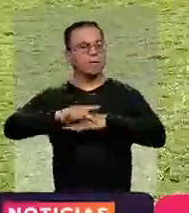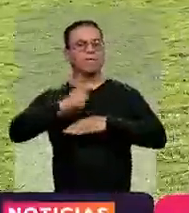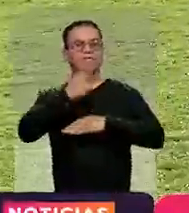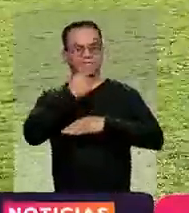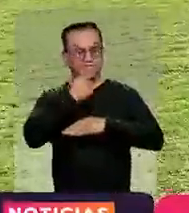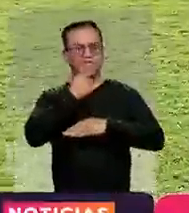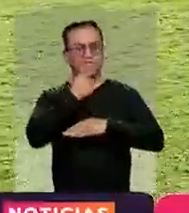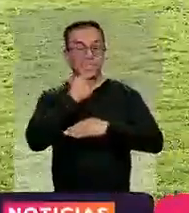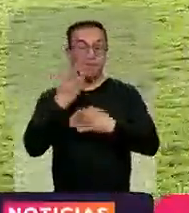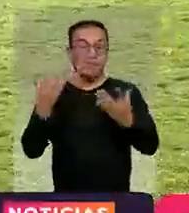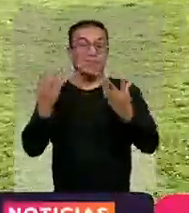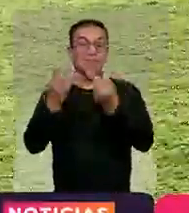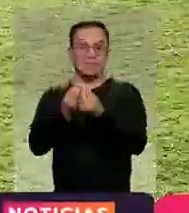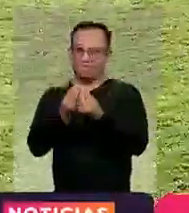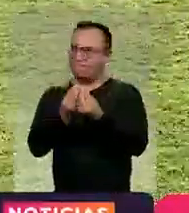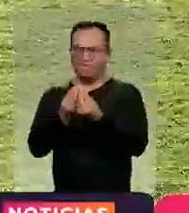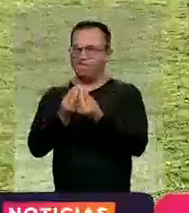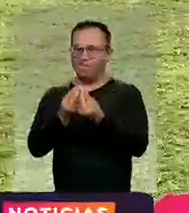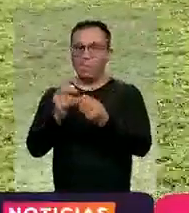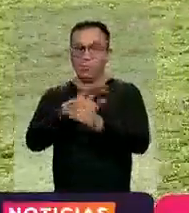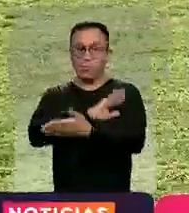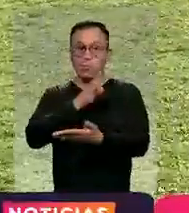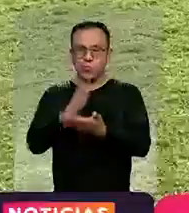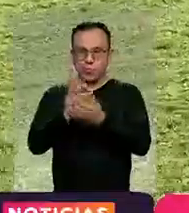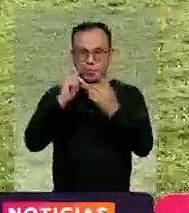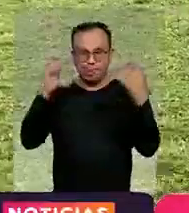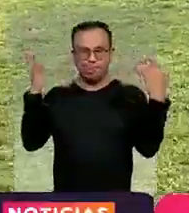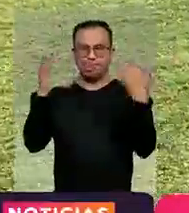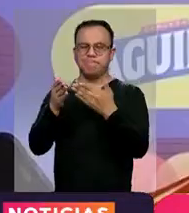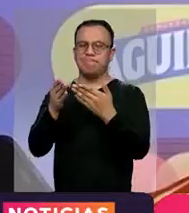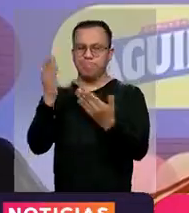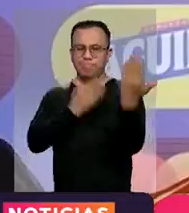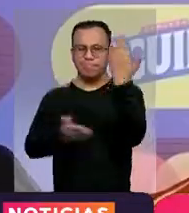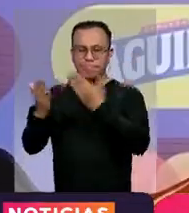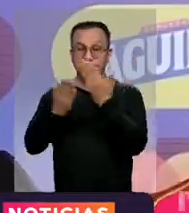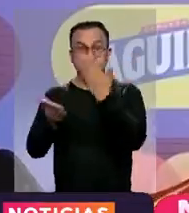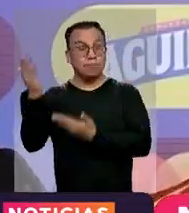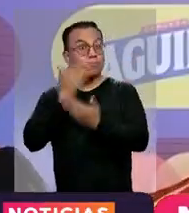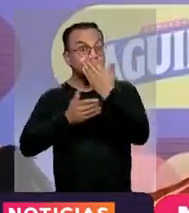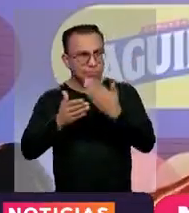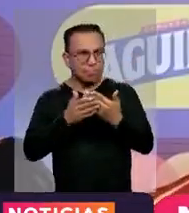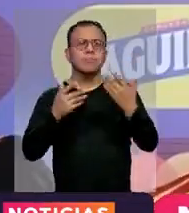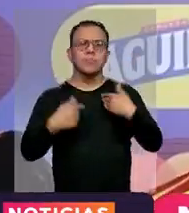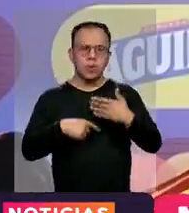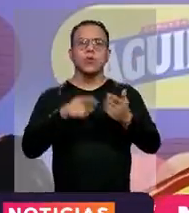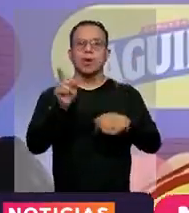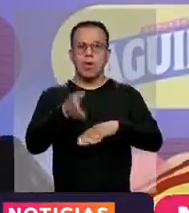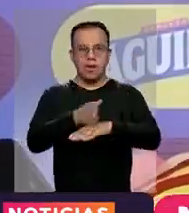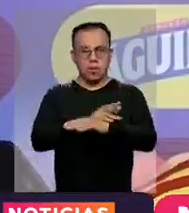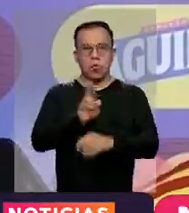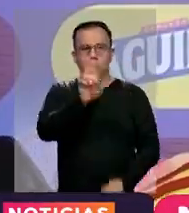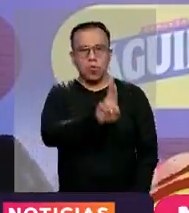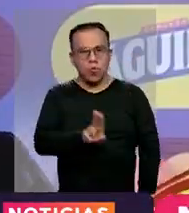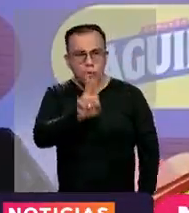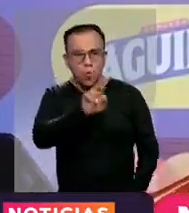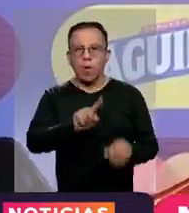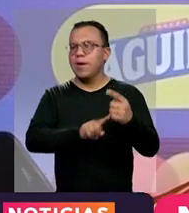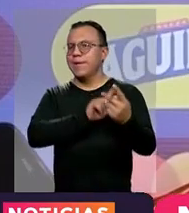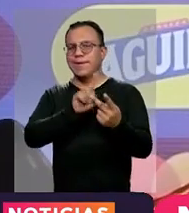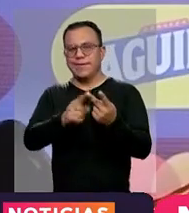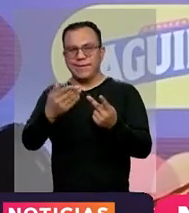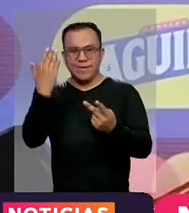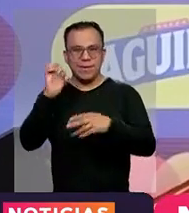escuadra que eso sí nunca se escapó del radar del análisis. Lo analizamos con Uruguay como local, lo analizamos